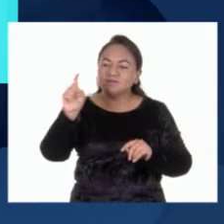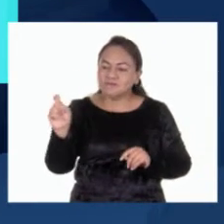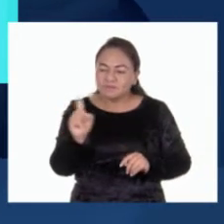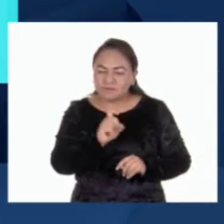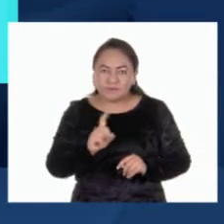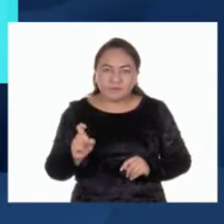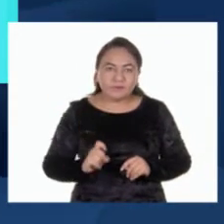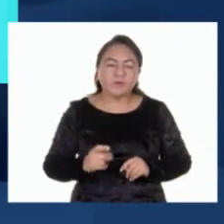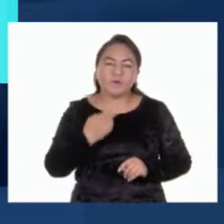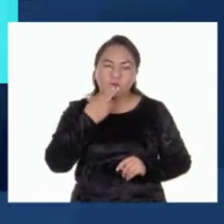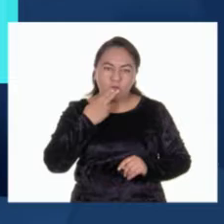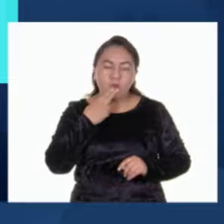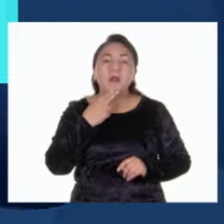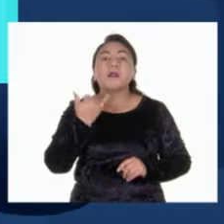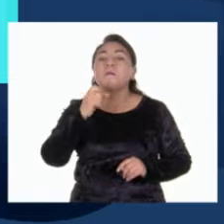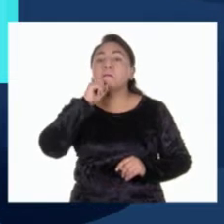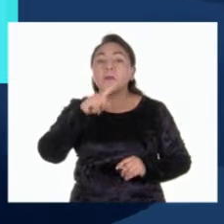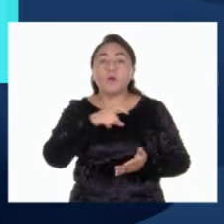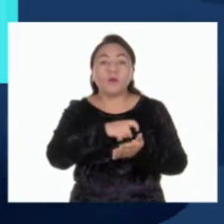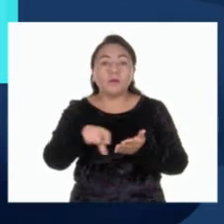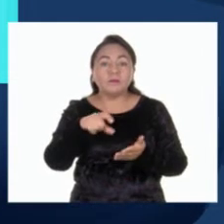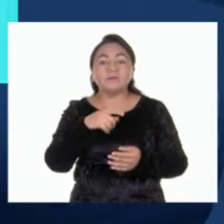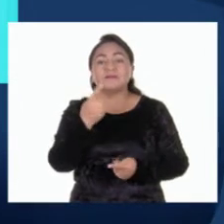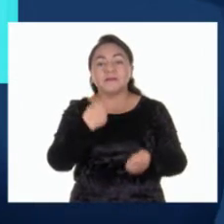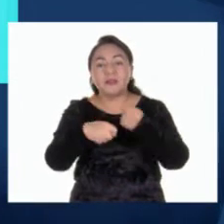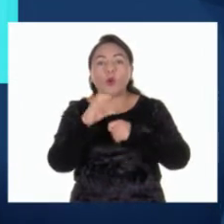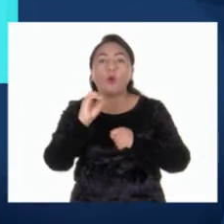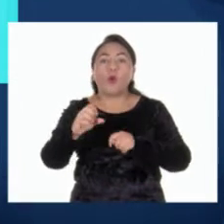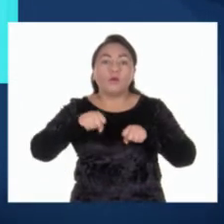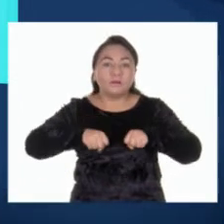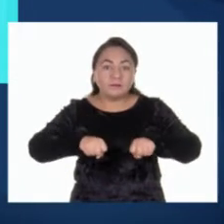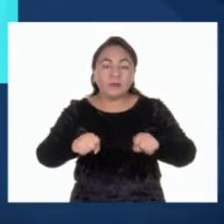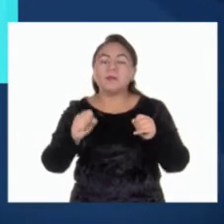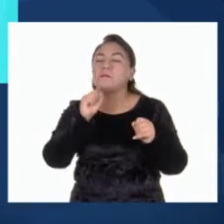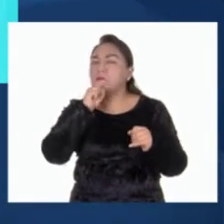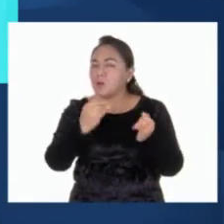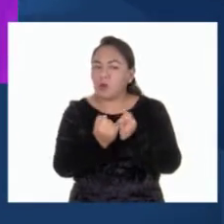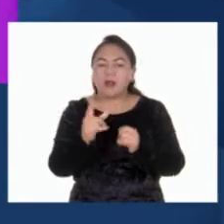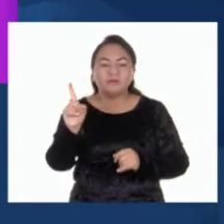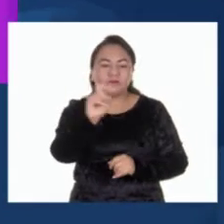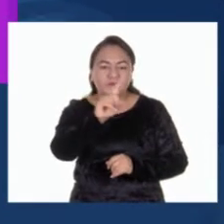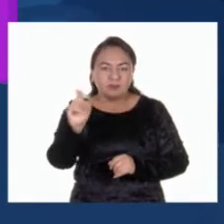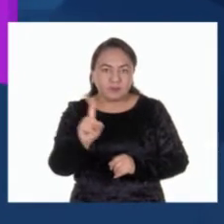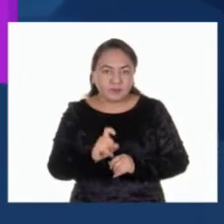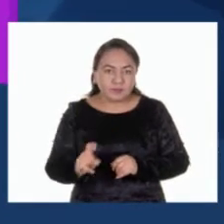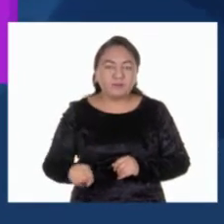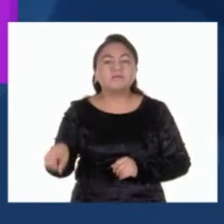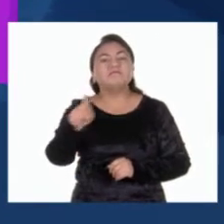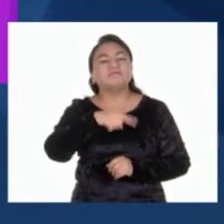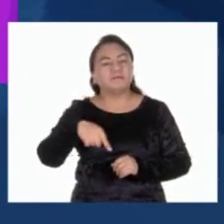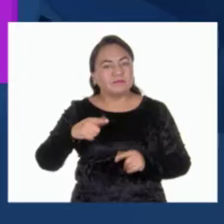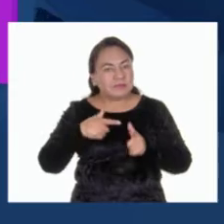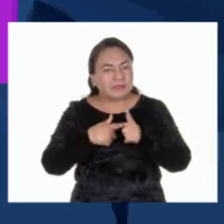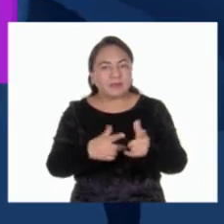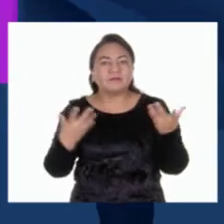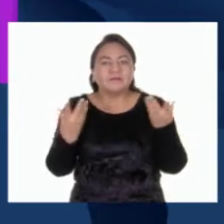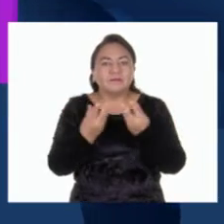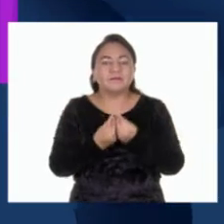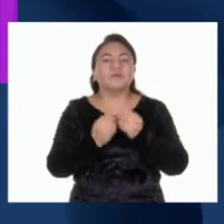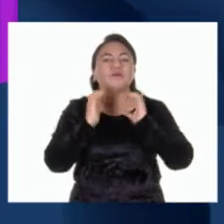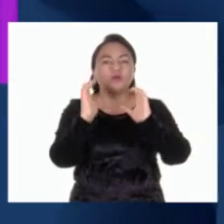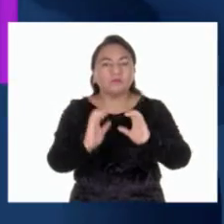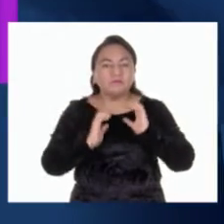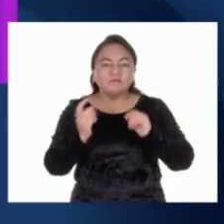más utilizas. También las cosas que compres en la tienda o en el supermercado. Sigamos luchando juntos contra este